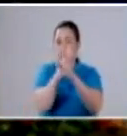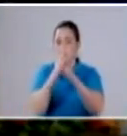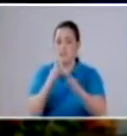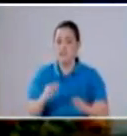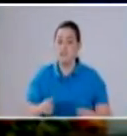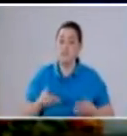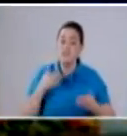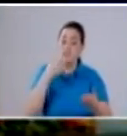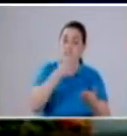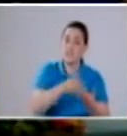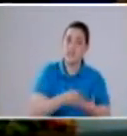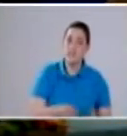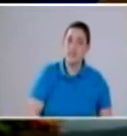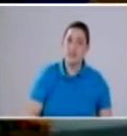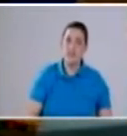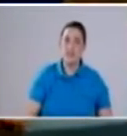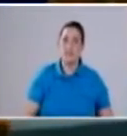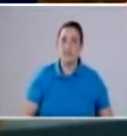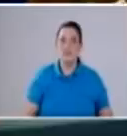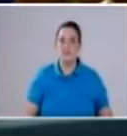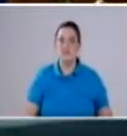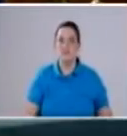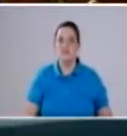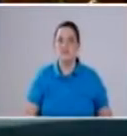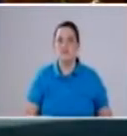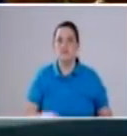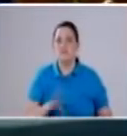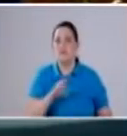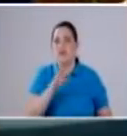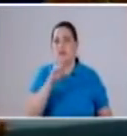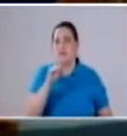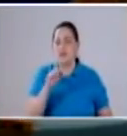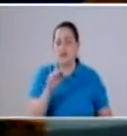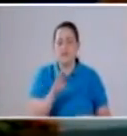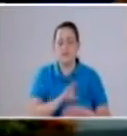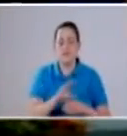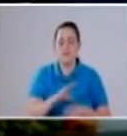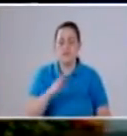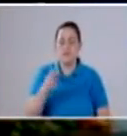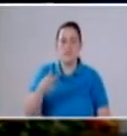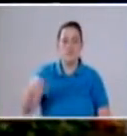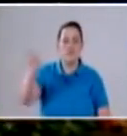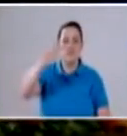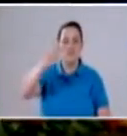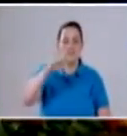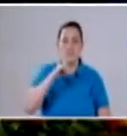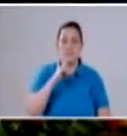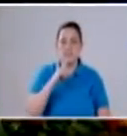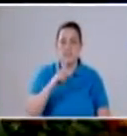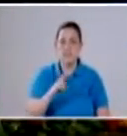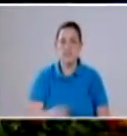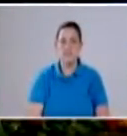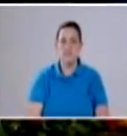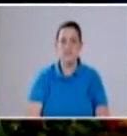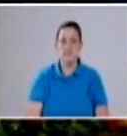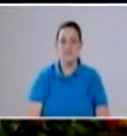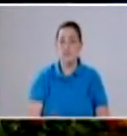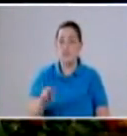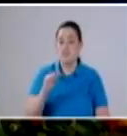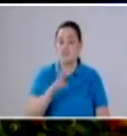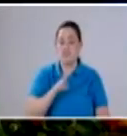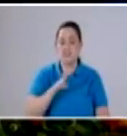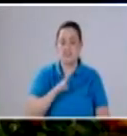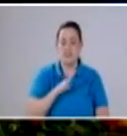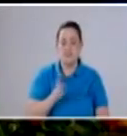Josué y Caleb se pararon y dieron un discurso. El discurso, dentro de las palabras que tenía, decía lo siguiente: no tengamos